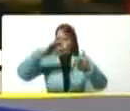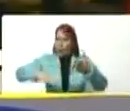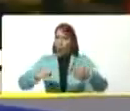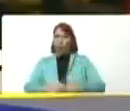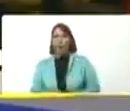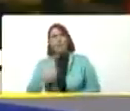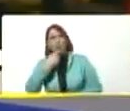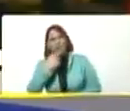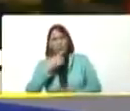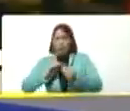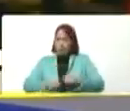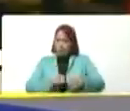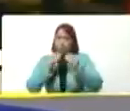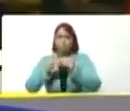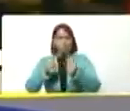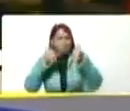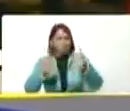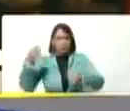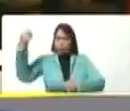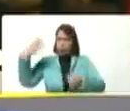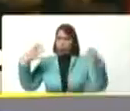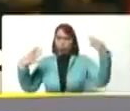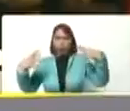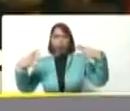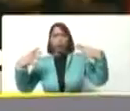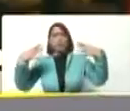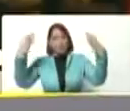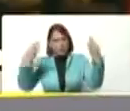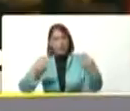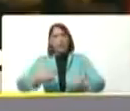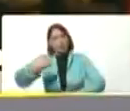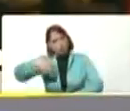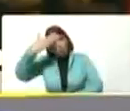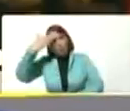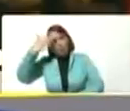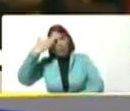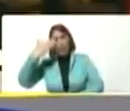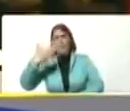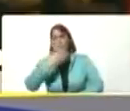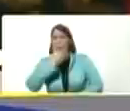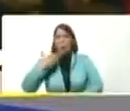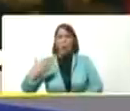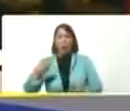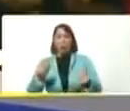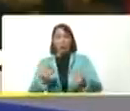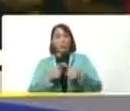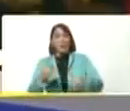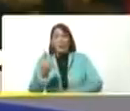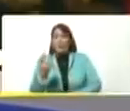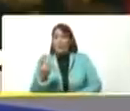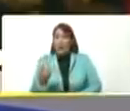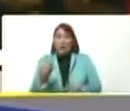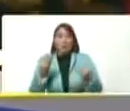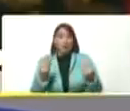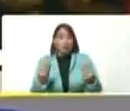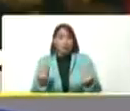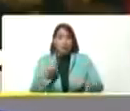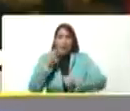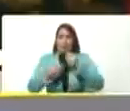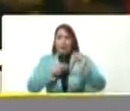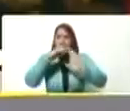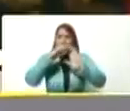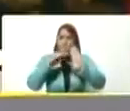pintaditas, bonitas, arregladitas, iluminadas. Sé que hemos mejorado mucho, pero falta mucho para establecer un